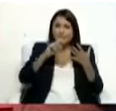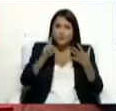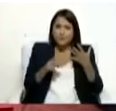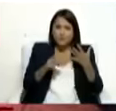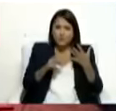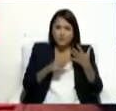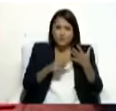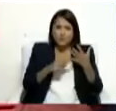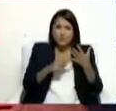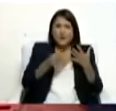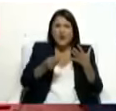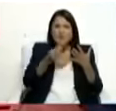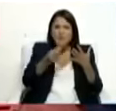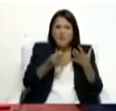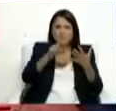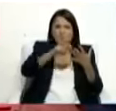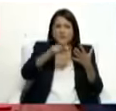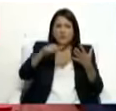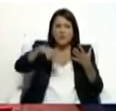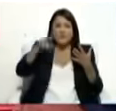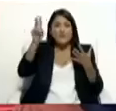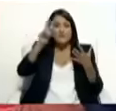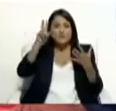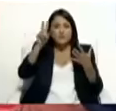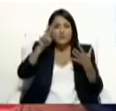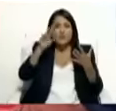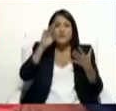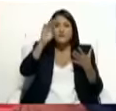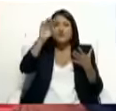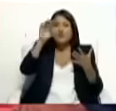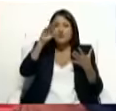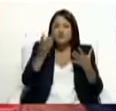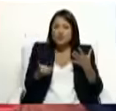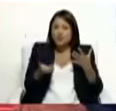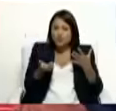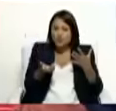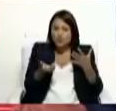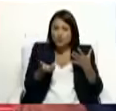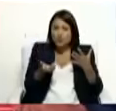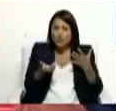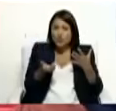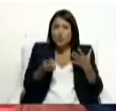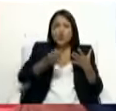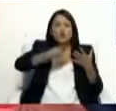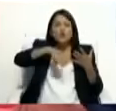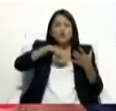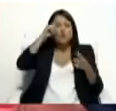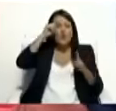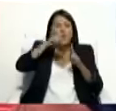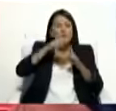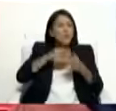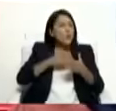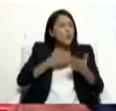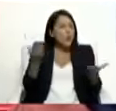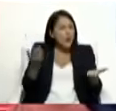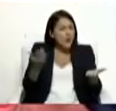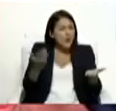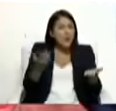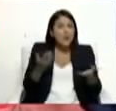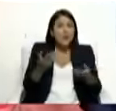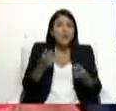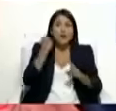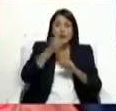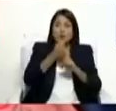hacer en el futuro los venezolanos y las venezolanas? ¿Y cuál debe ser nuestro objetivo en la lucha por